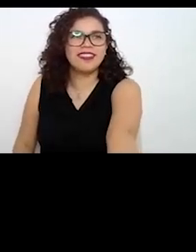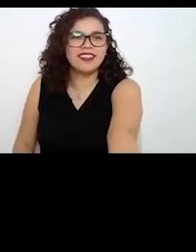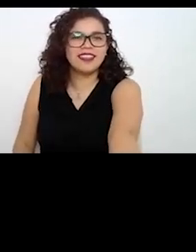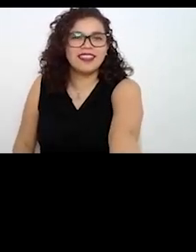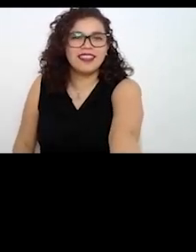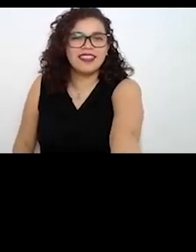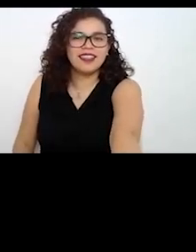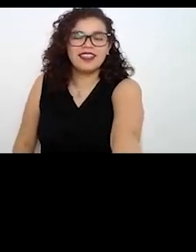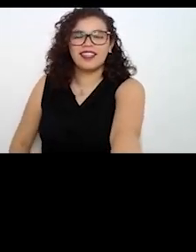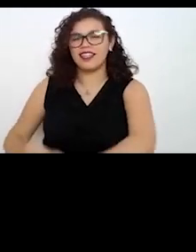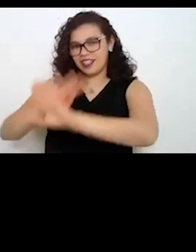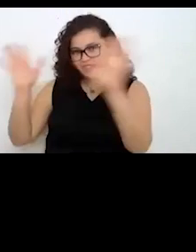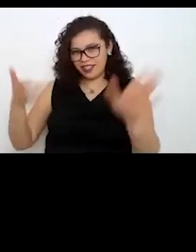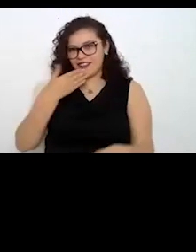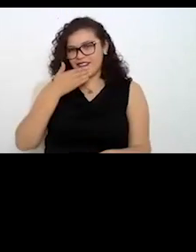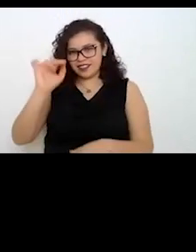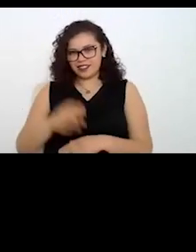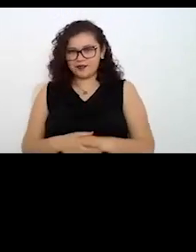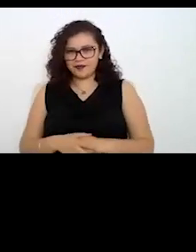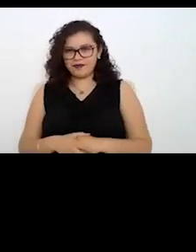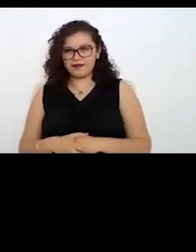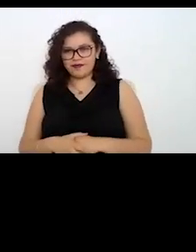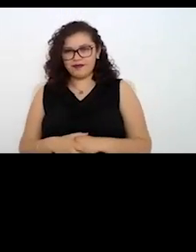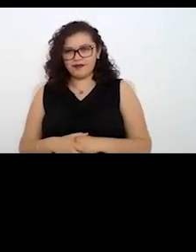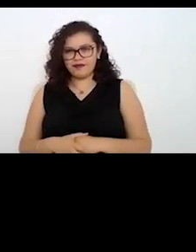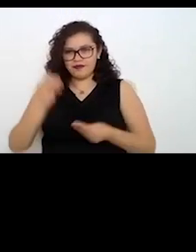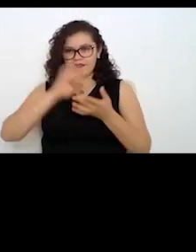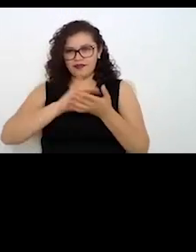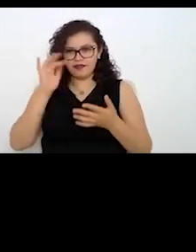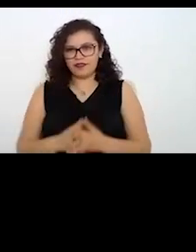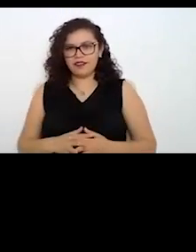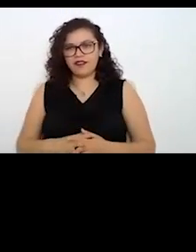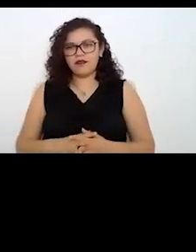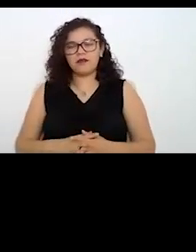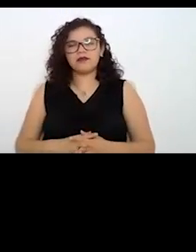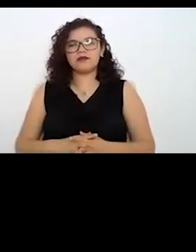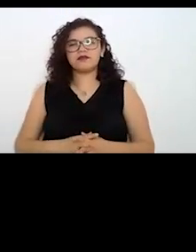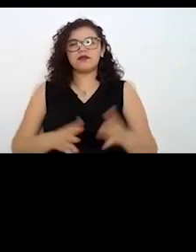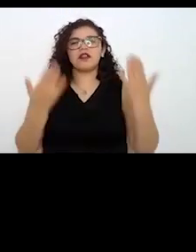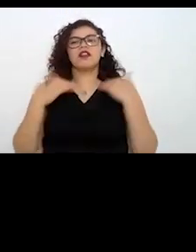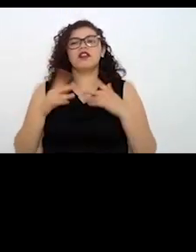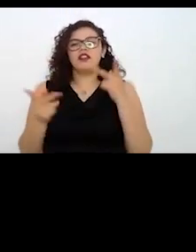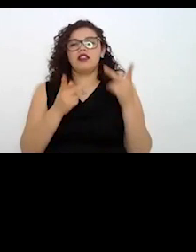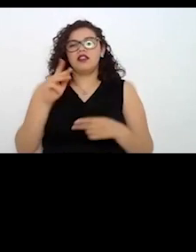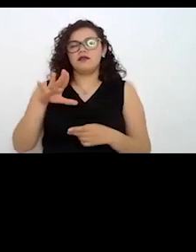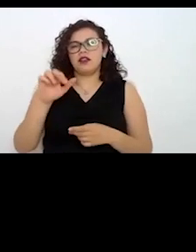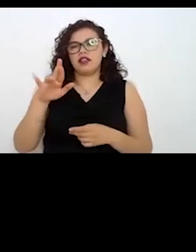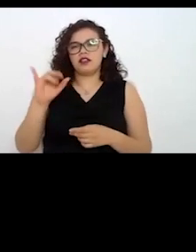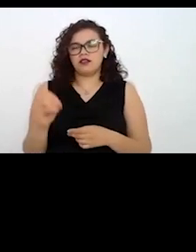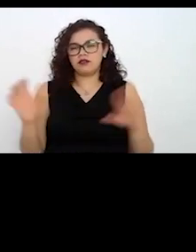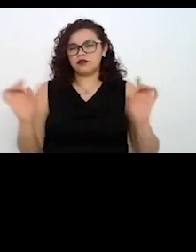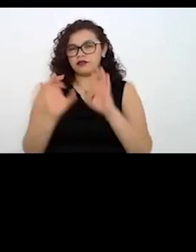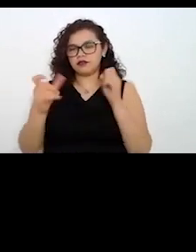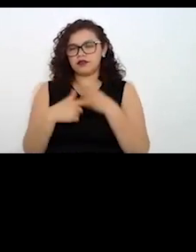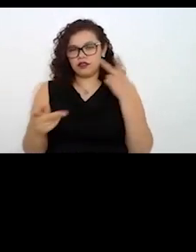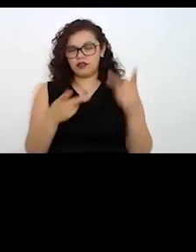Sí, sí queda muy claro. Súper, muchas gracias. La siguiente pregunta es de Mario. En caso de